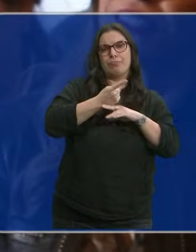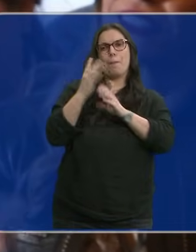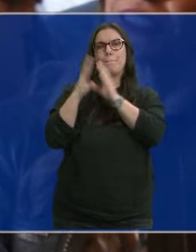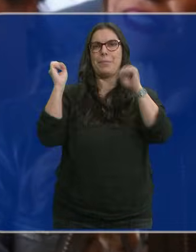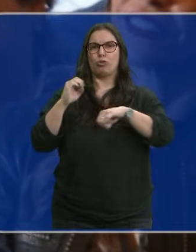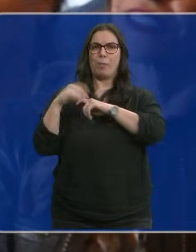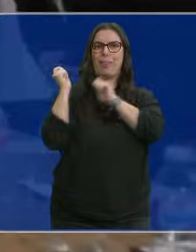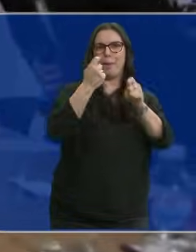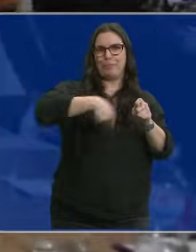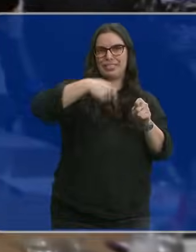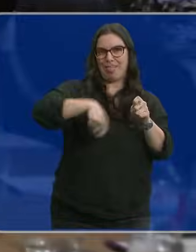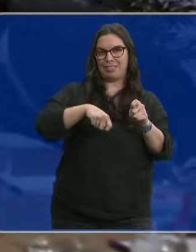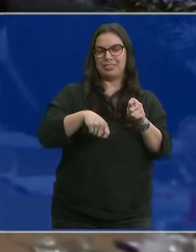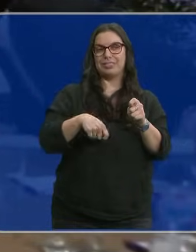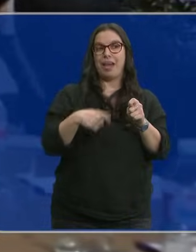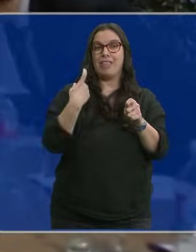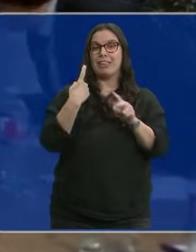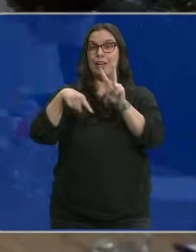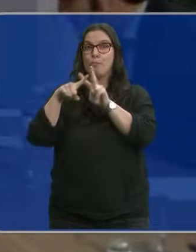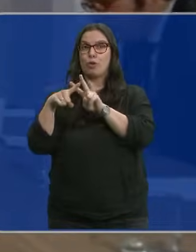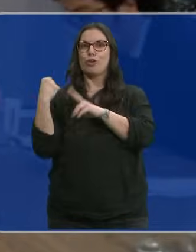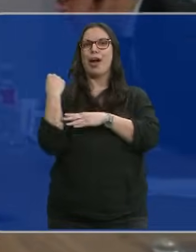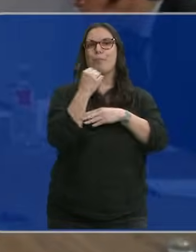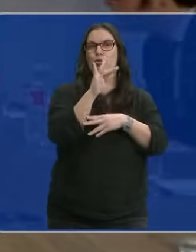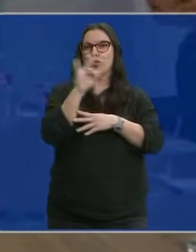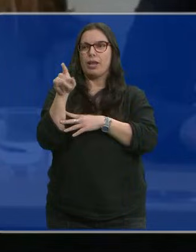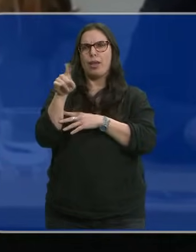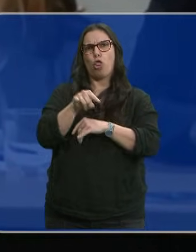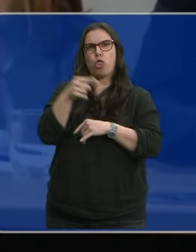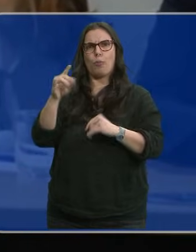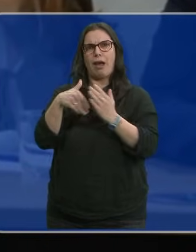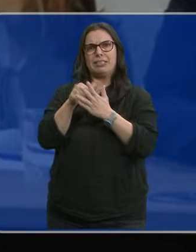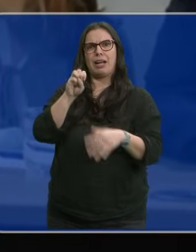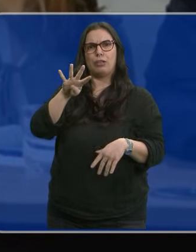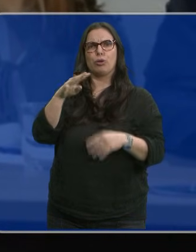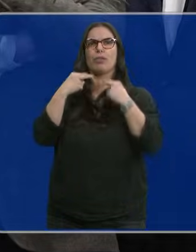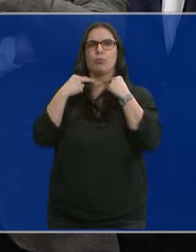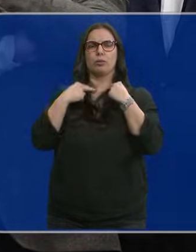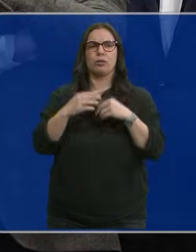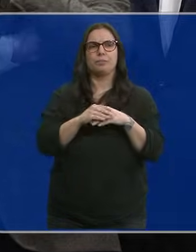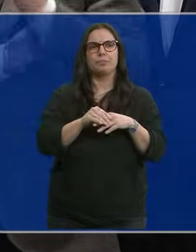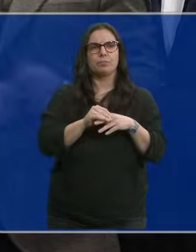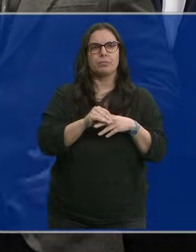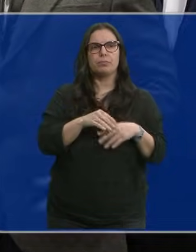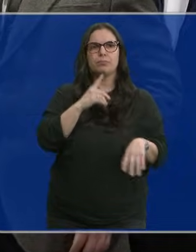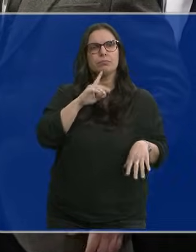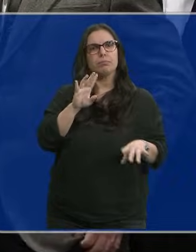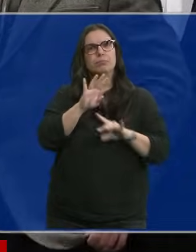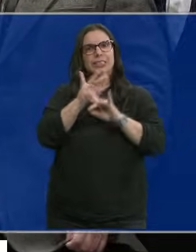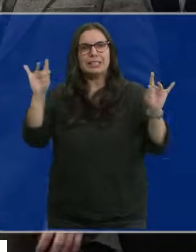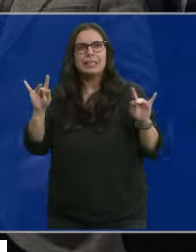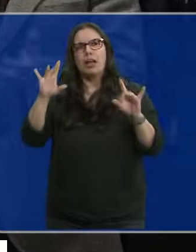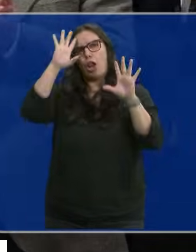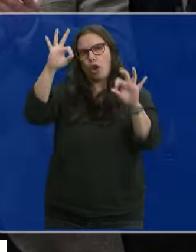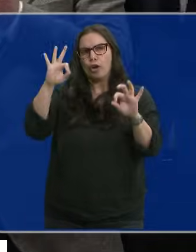al presidente de la comunidad. Necesita el sí de Vox, que ha duplicado su representación hasta los 14 diputados. Sí al sentido común y